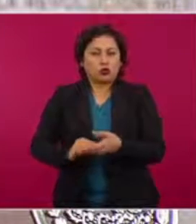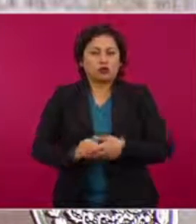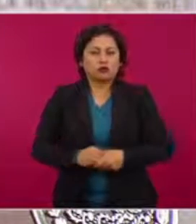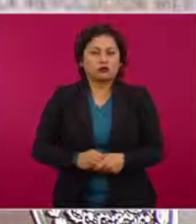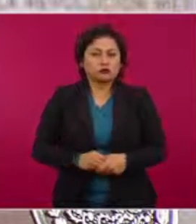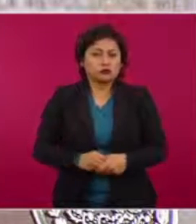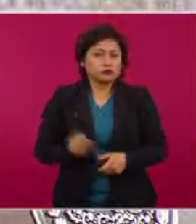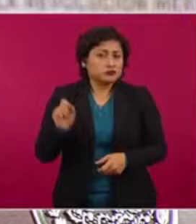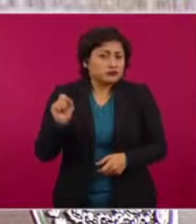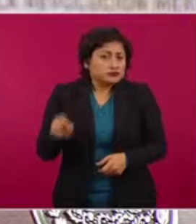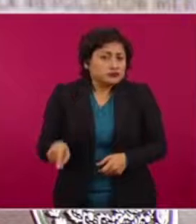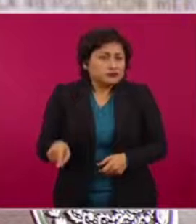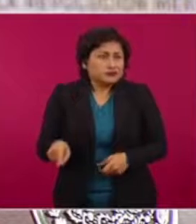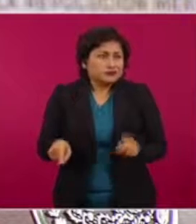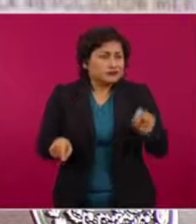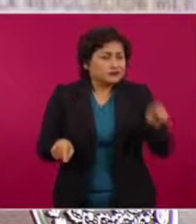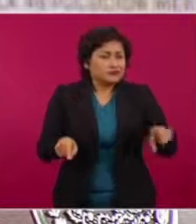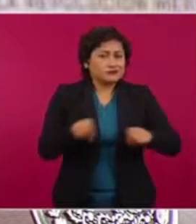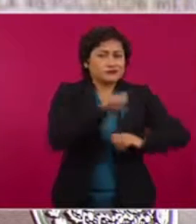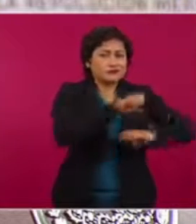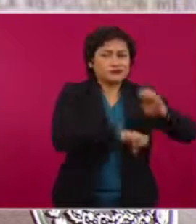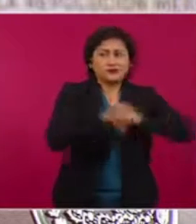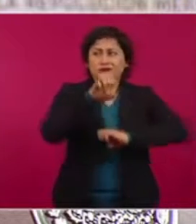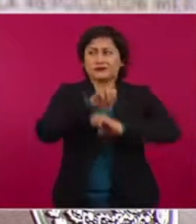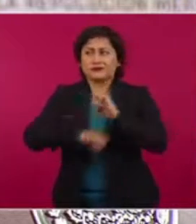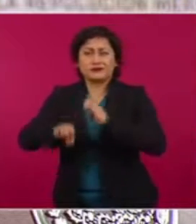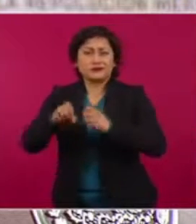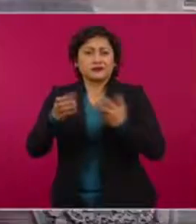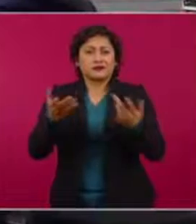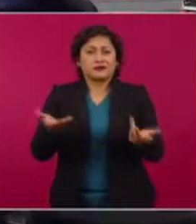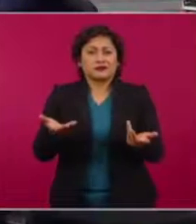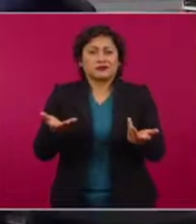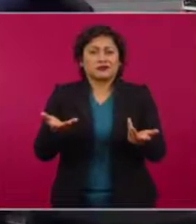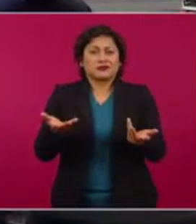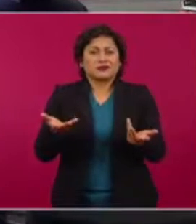en sus obras, no les costaban.